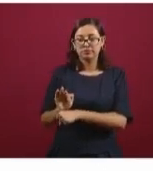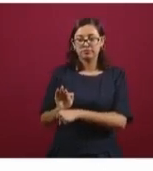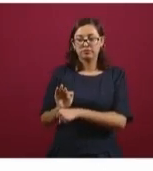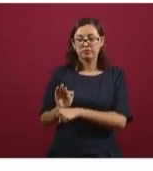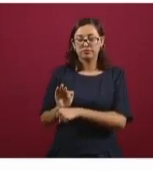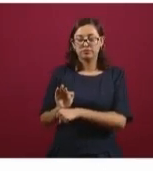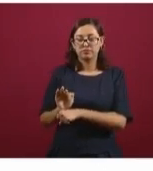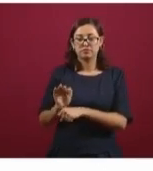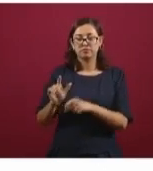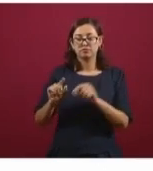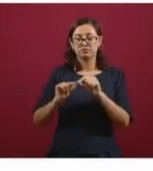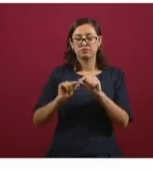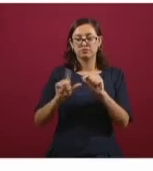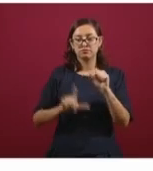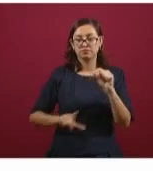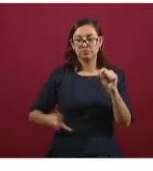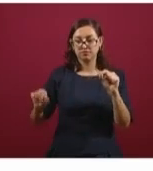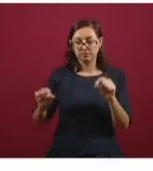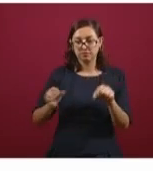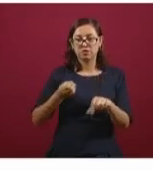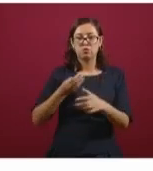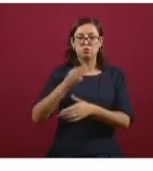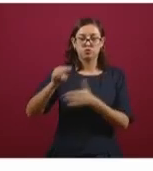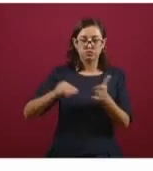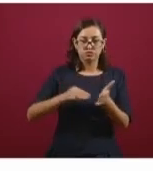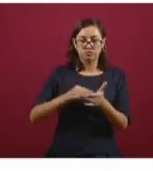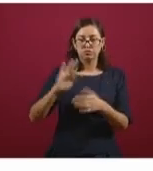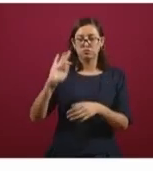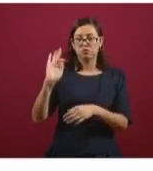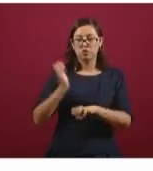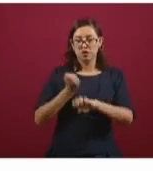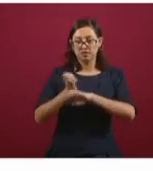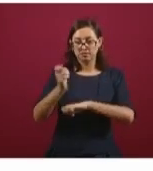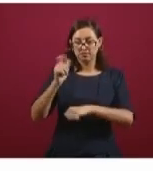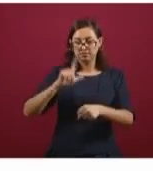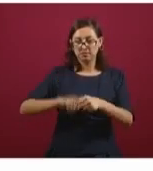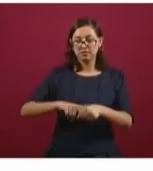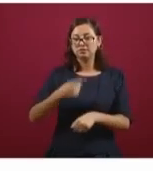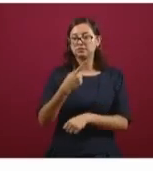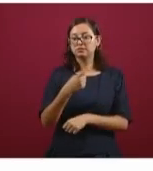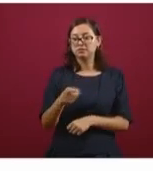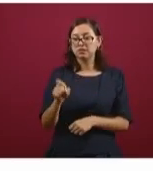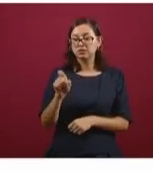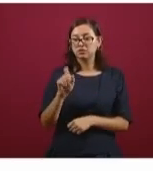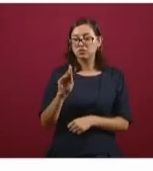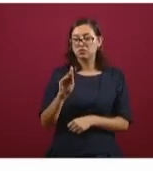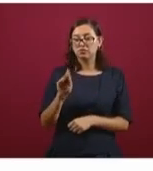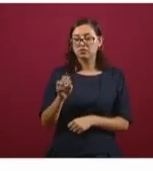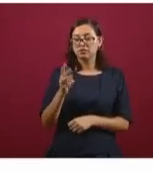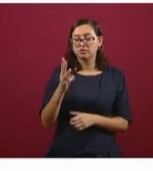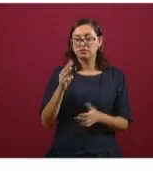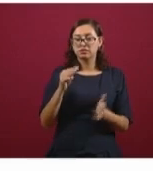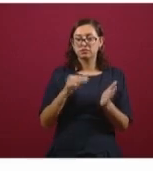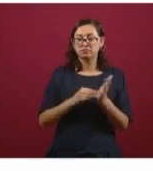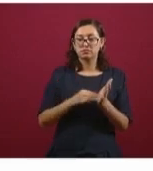seguridad a nivel municipal, estatal o federal. Son 193.000. Ahí nos alcanza a